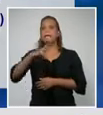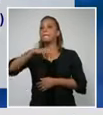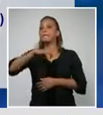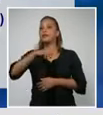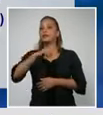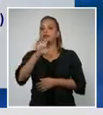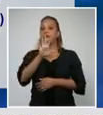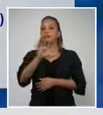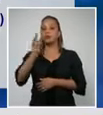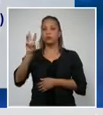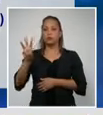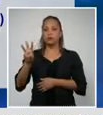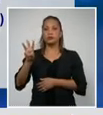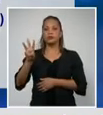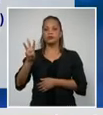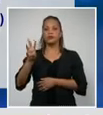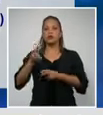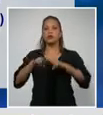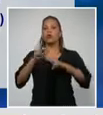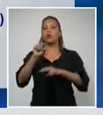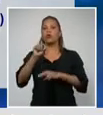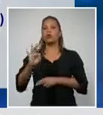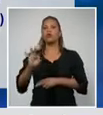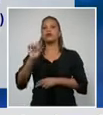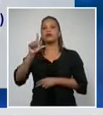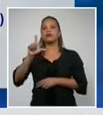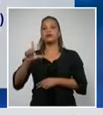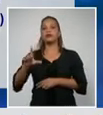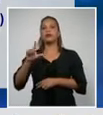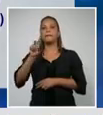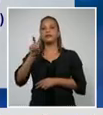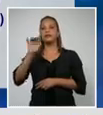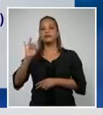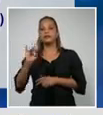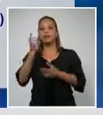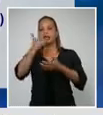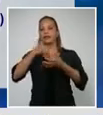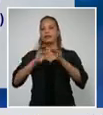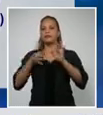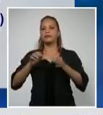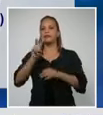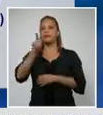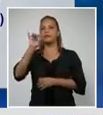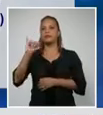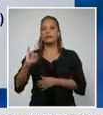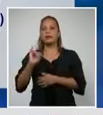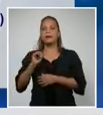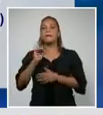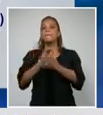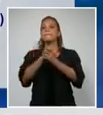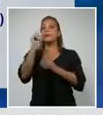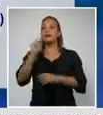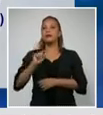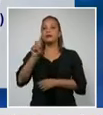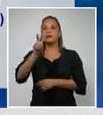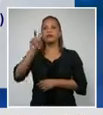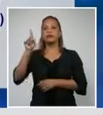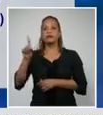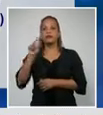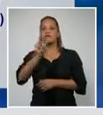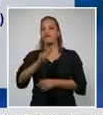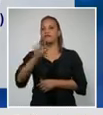con 53, Holguín 27, Artemisa 26, Mayabeque 21, Villa